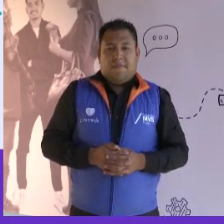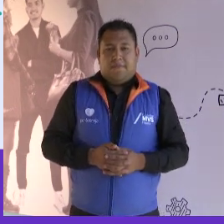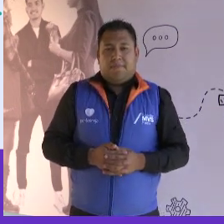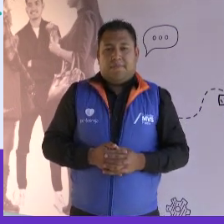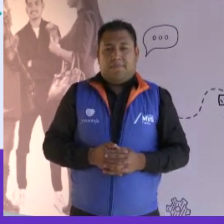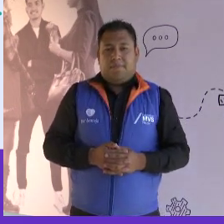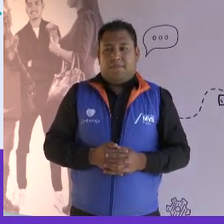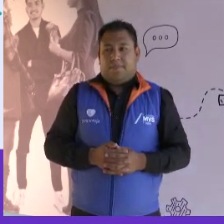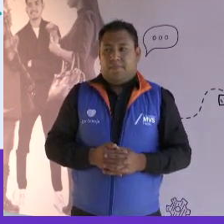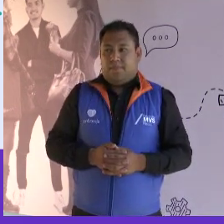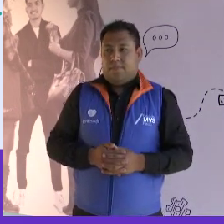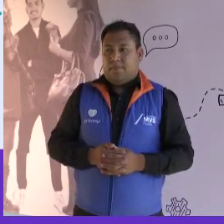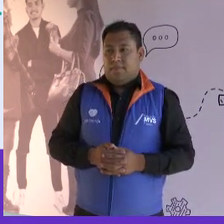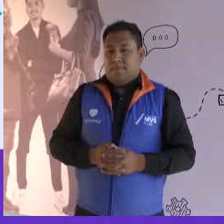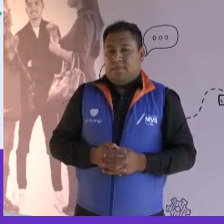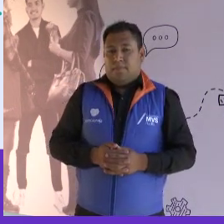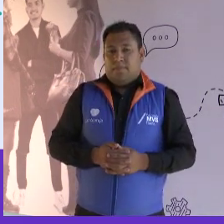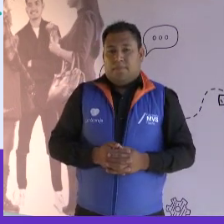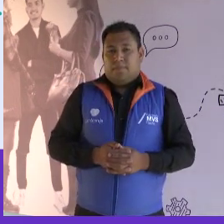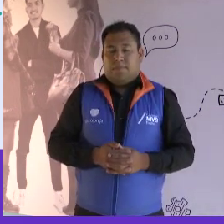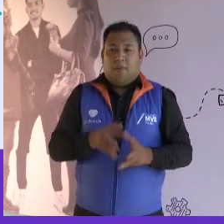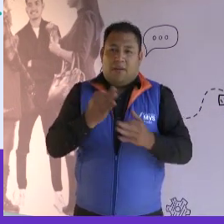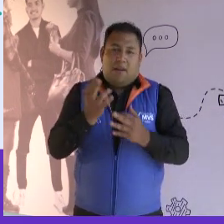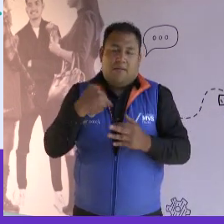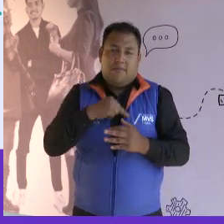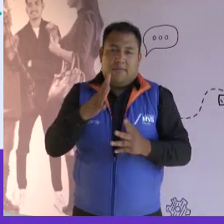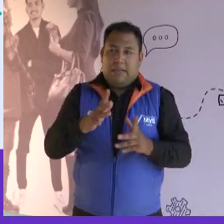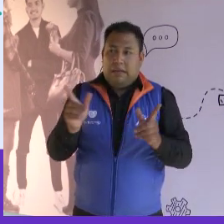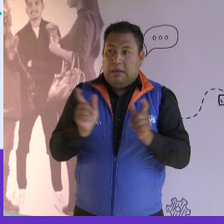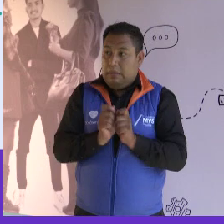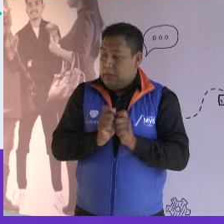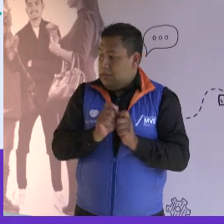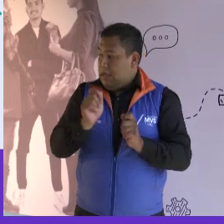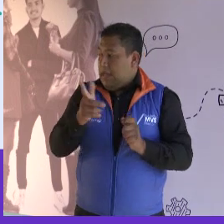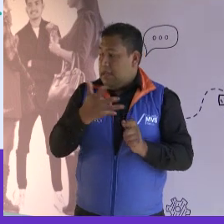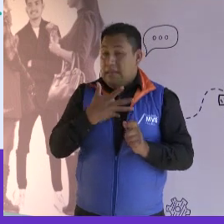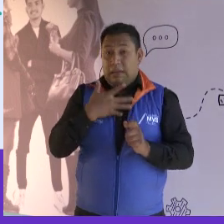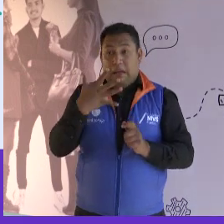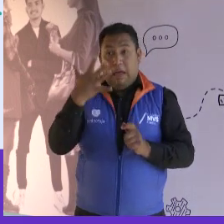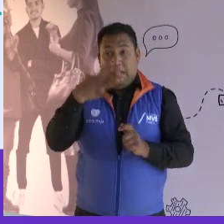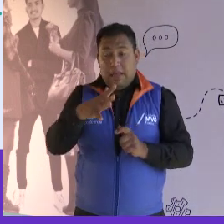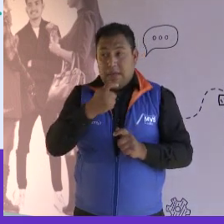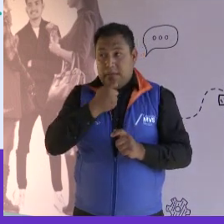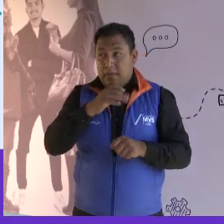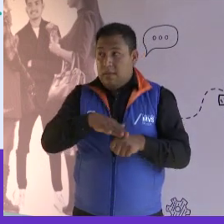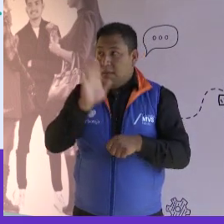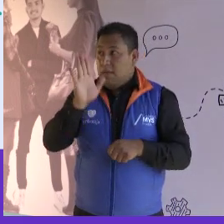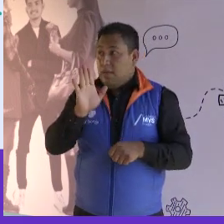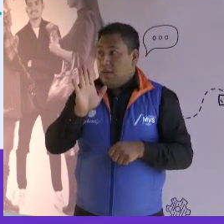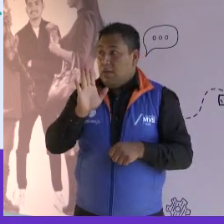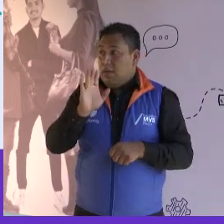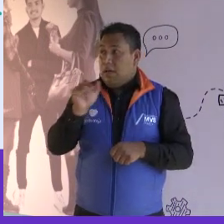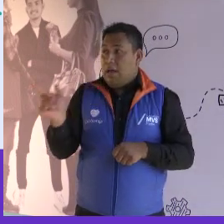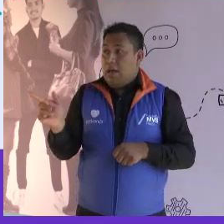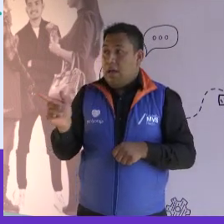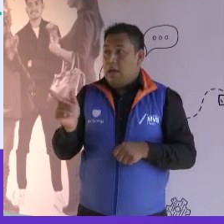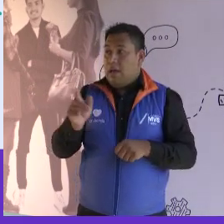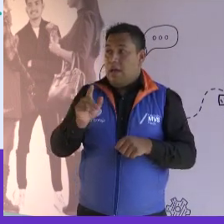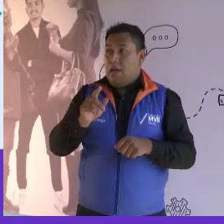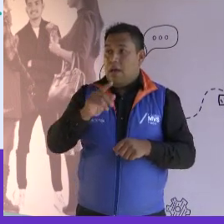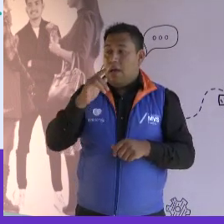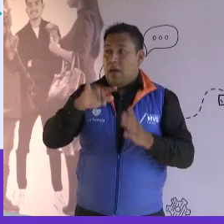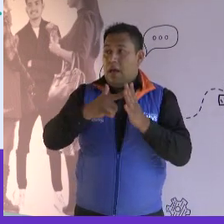Una pregunta, David. ¿Ya tenemos que terminar o tenemos 10 minutos más? ¿No aún? Digo, porque la pantalla ha aparecido aquí en la